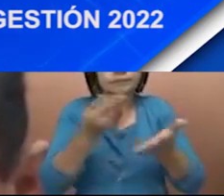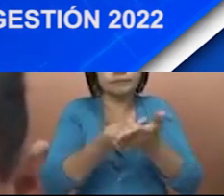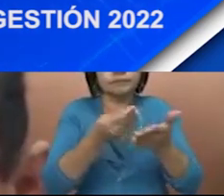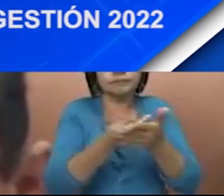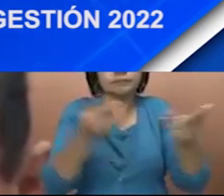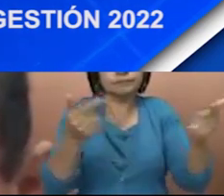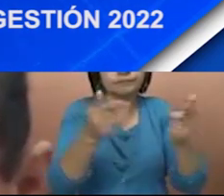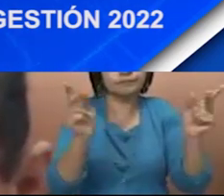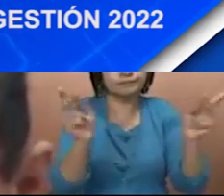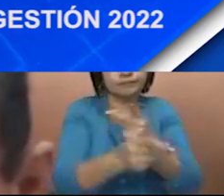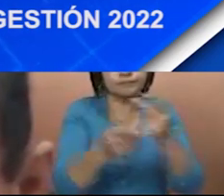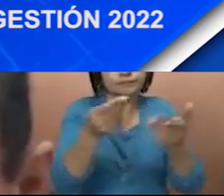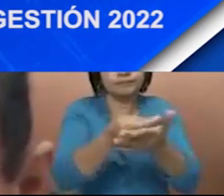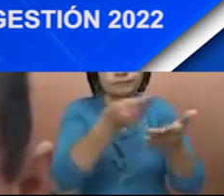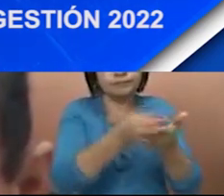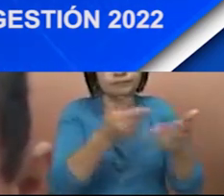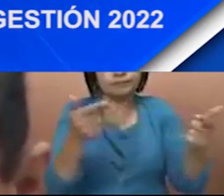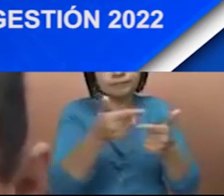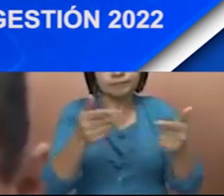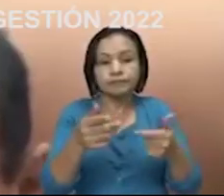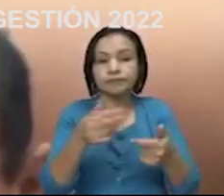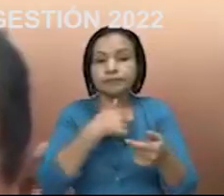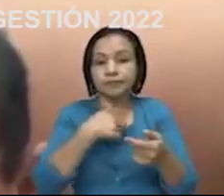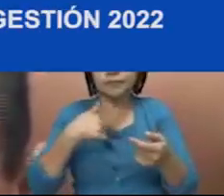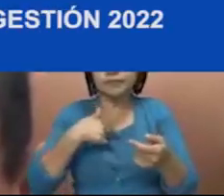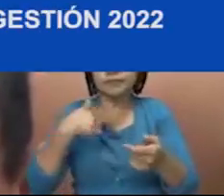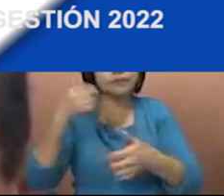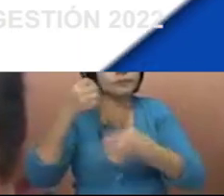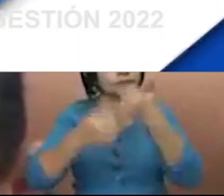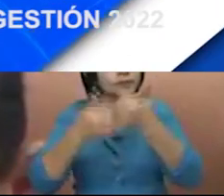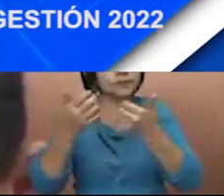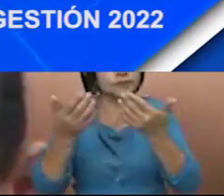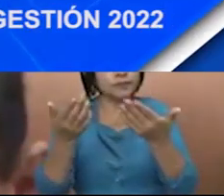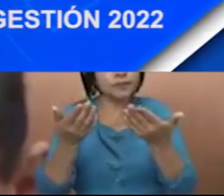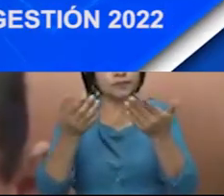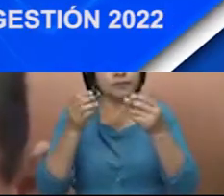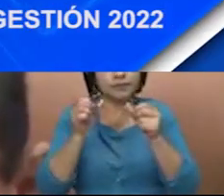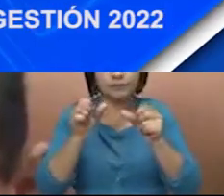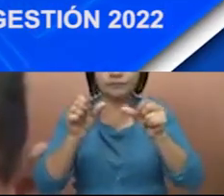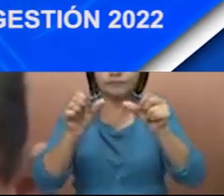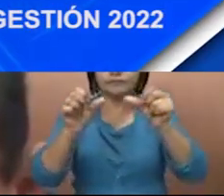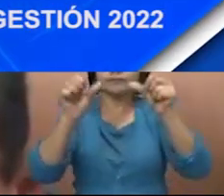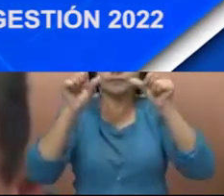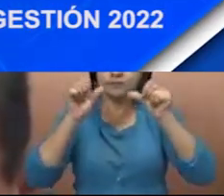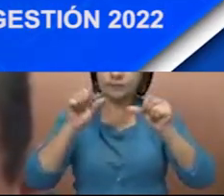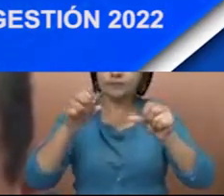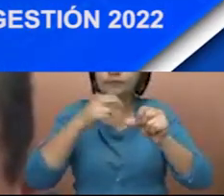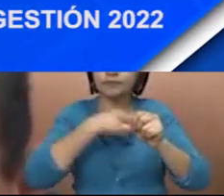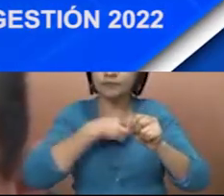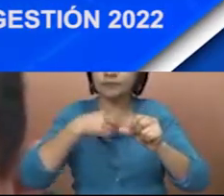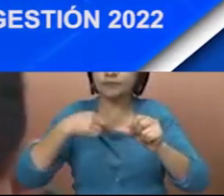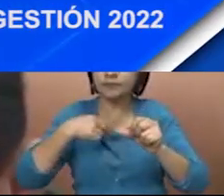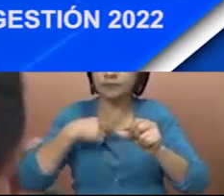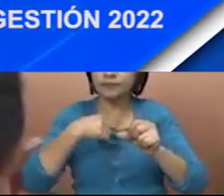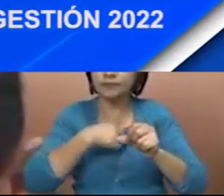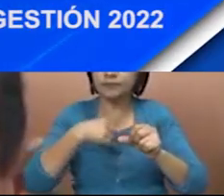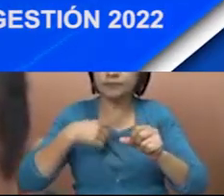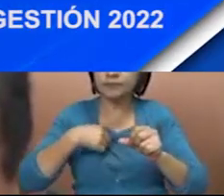armas de destrucción masiva, que han sido flagelos que de manera sistémica han venido